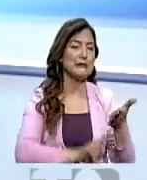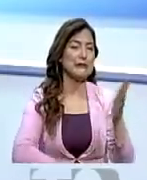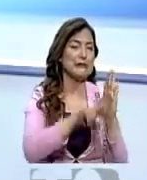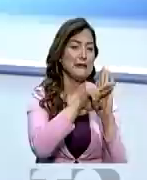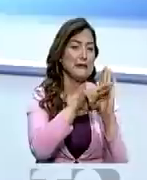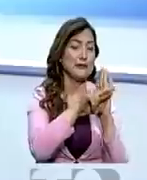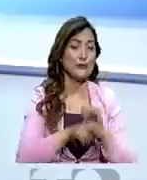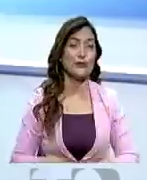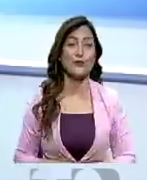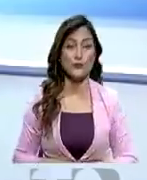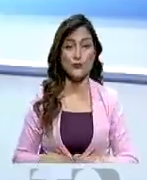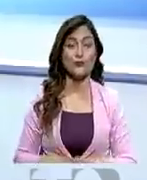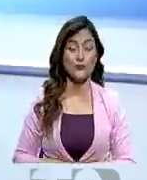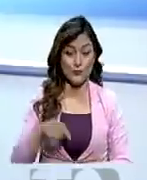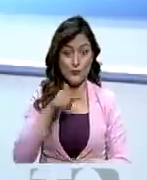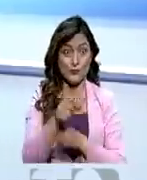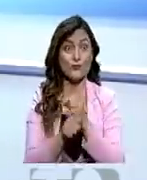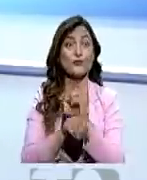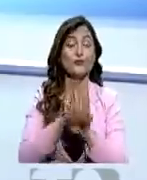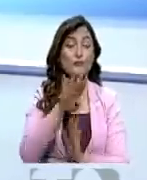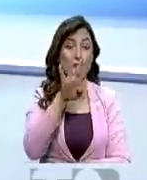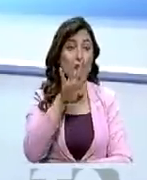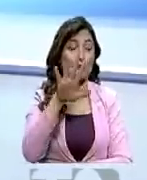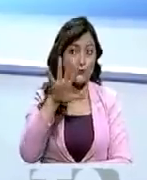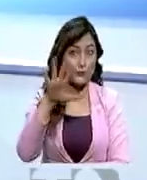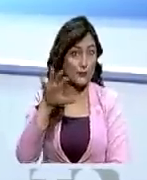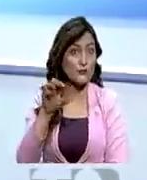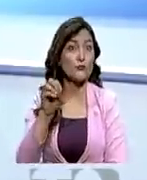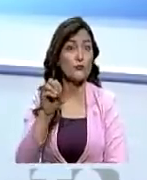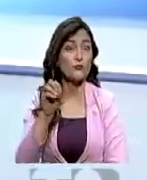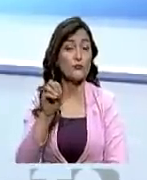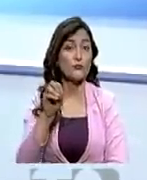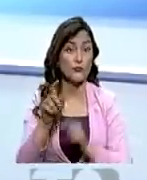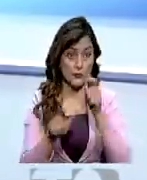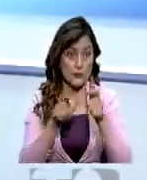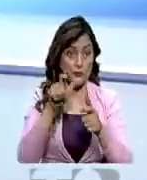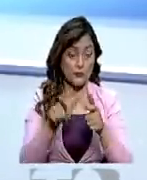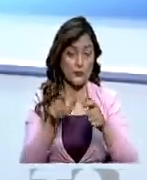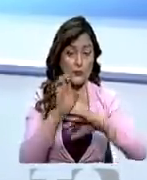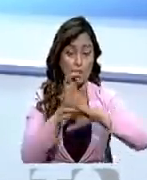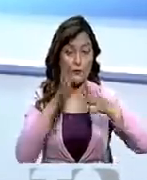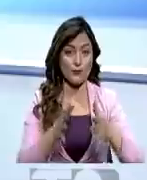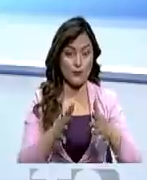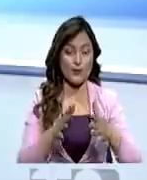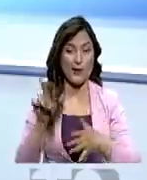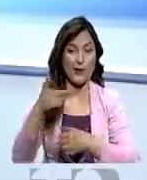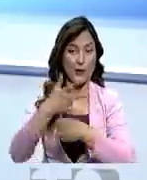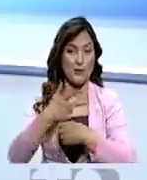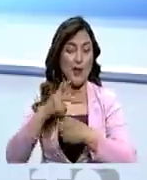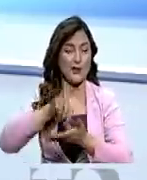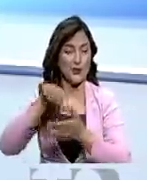desde ayer. En lo que va del año, más de 450 compatriotas han sido declarados inadmisibles en el